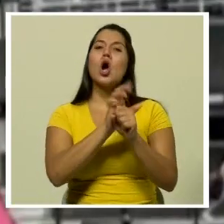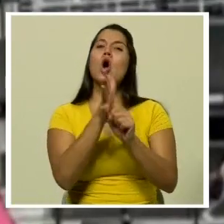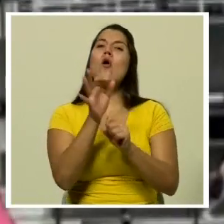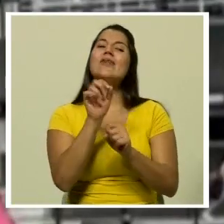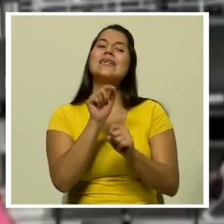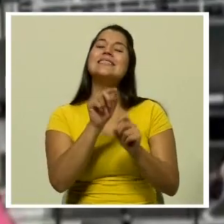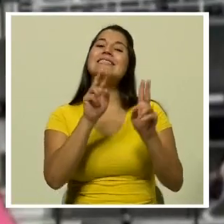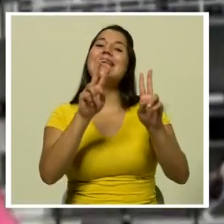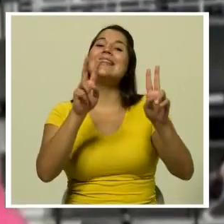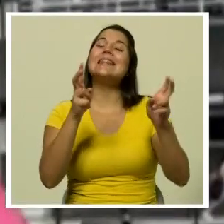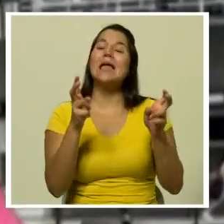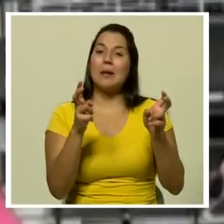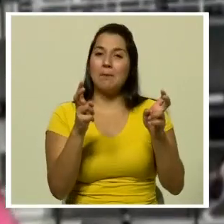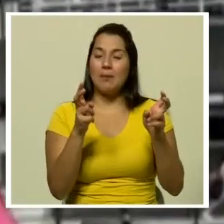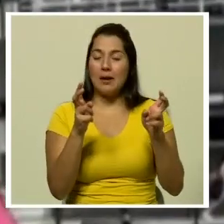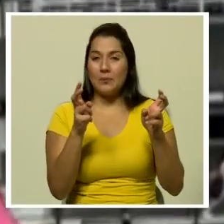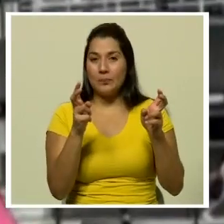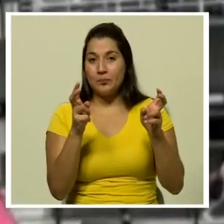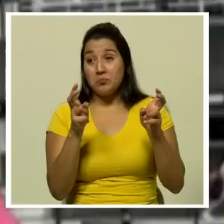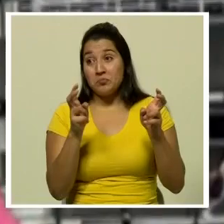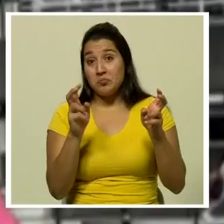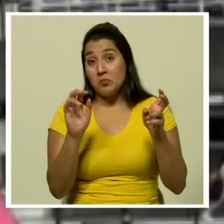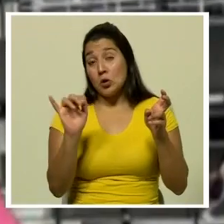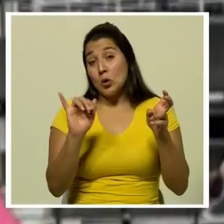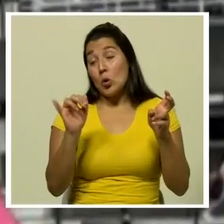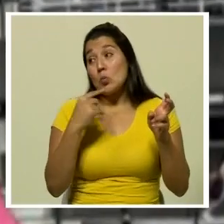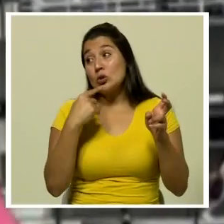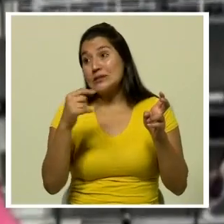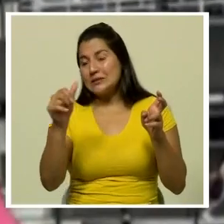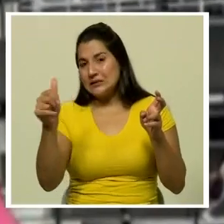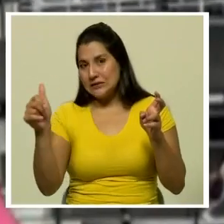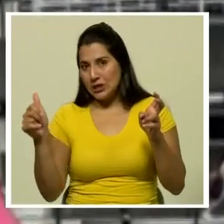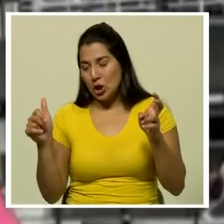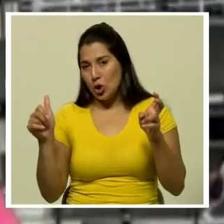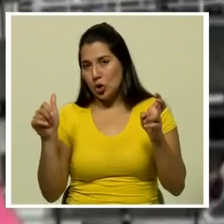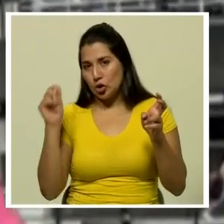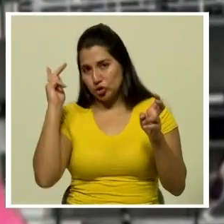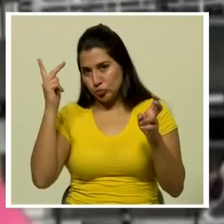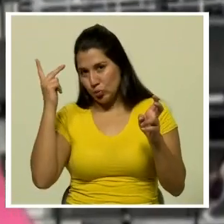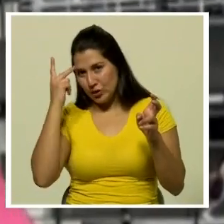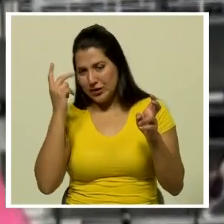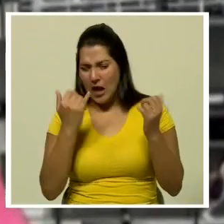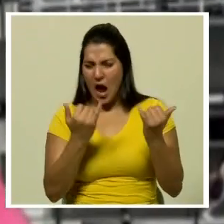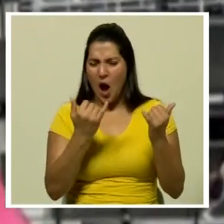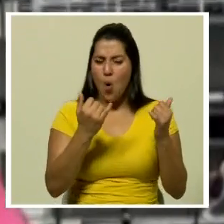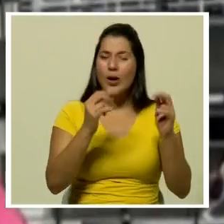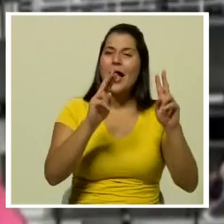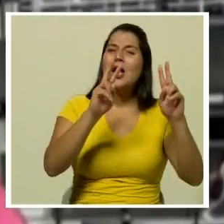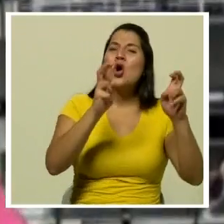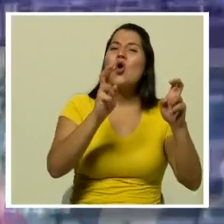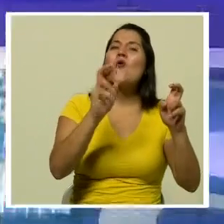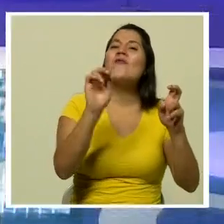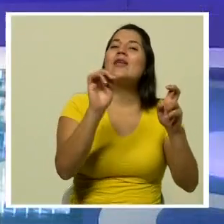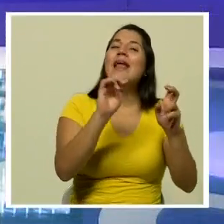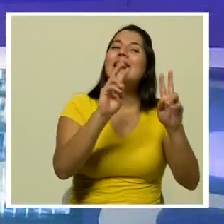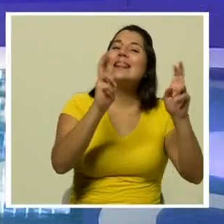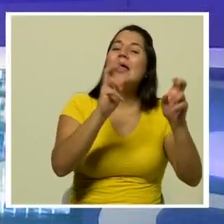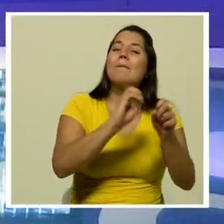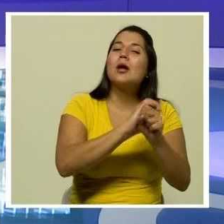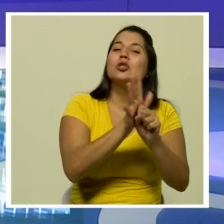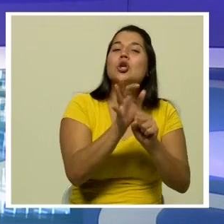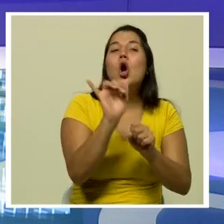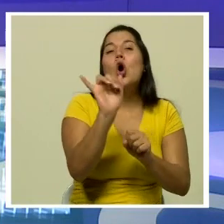podría estar, según algunos otros actores políticos, sirviendo de excusa para